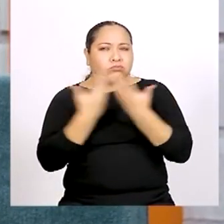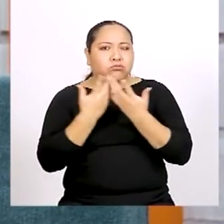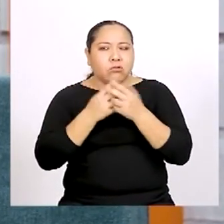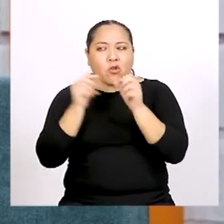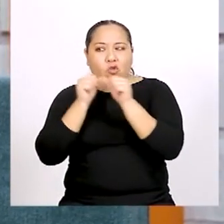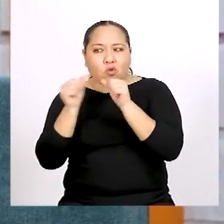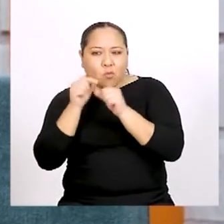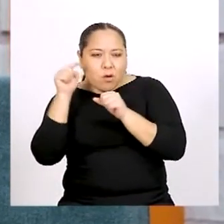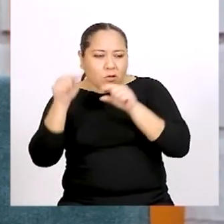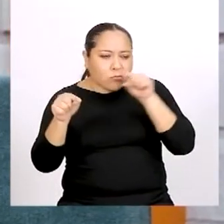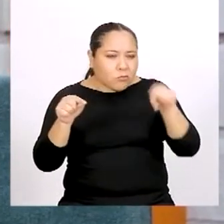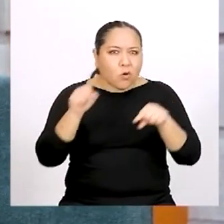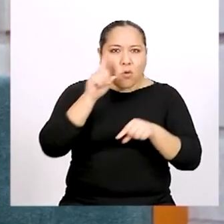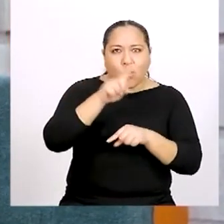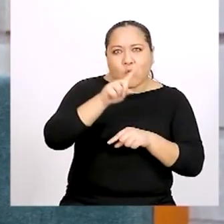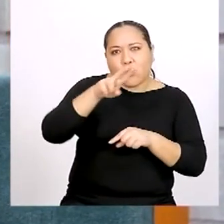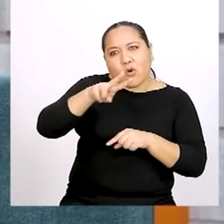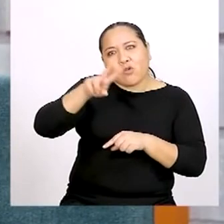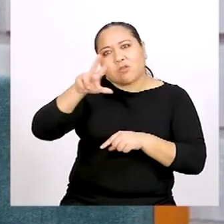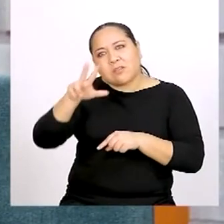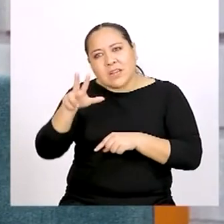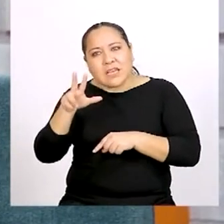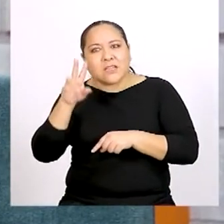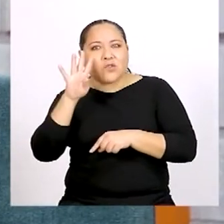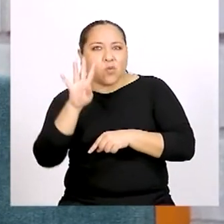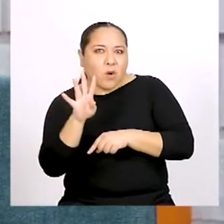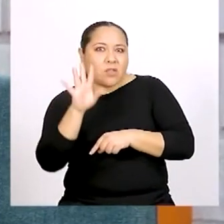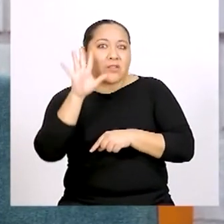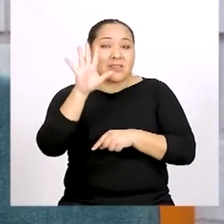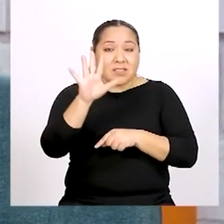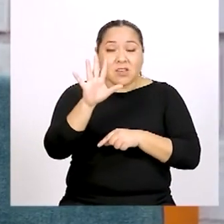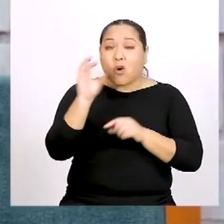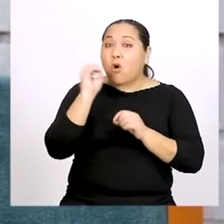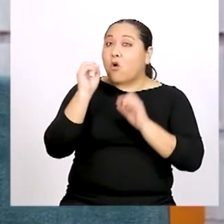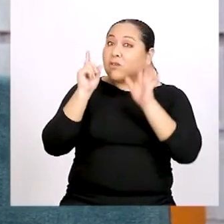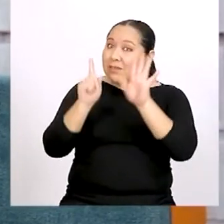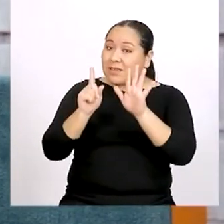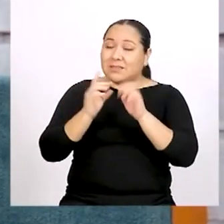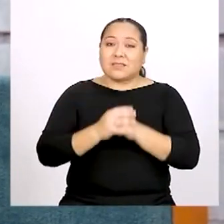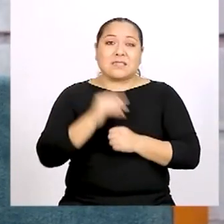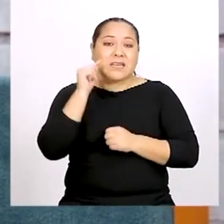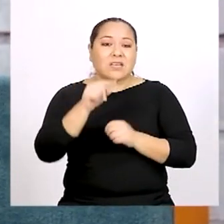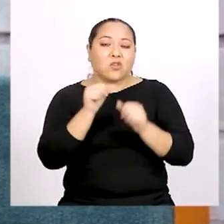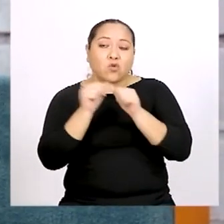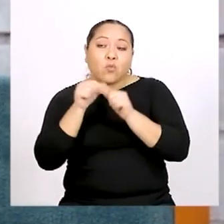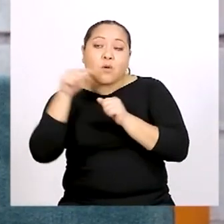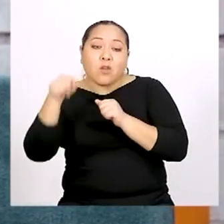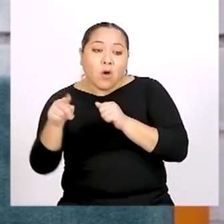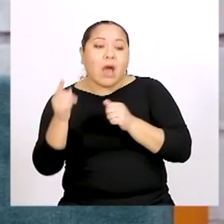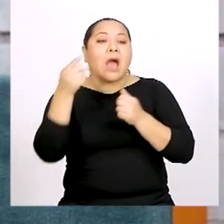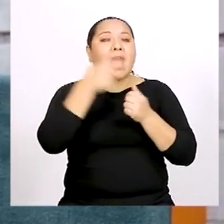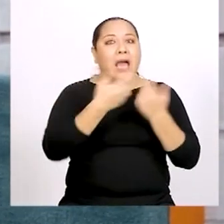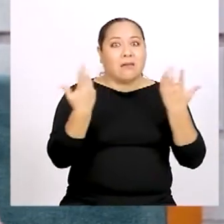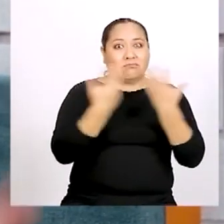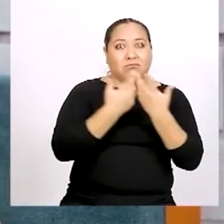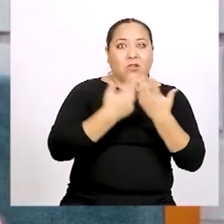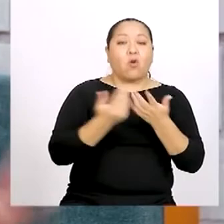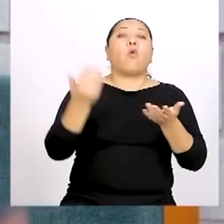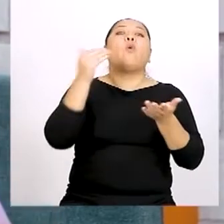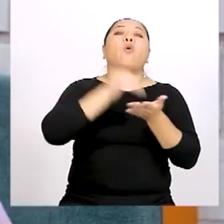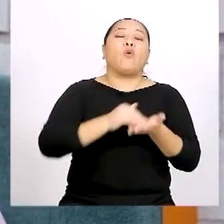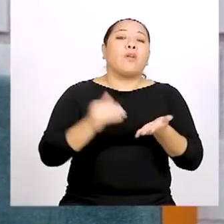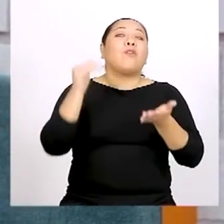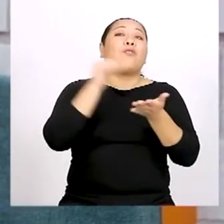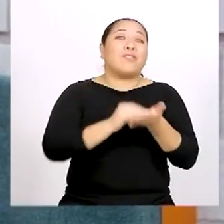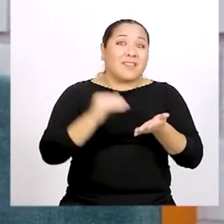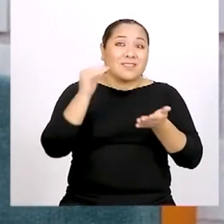relaciones entre el número indicado, 1, 2, 3, 4, 5 o 6, y la cantidad de veces que deberían